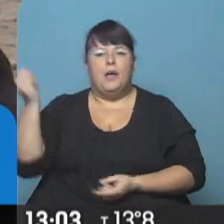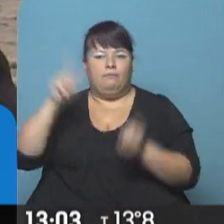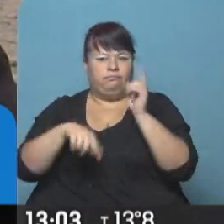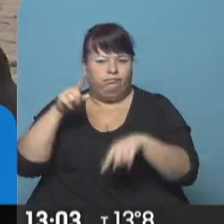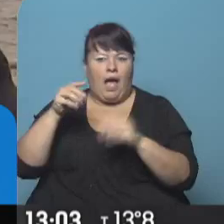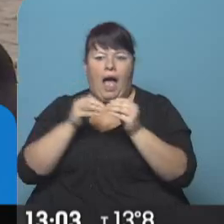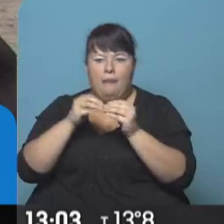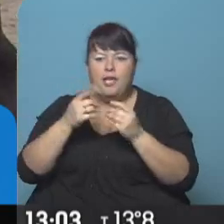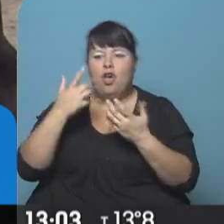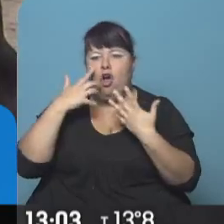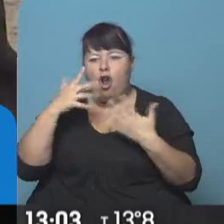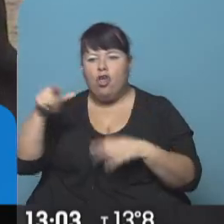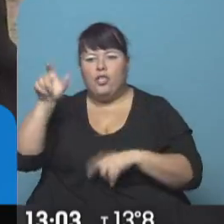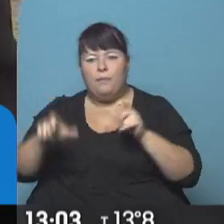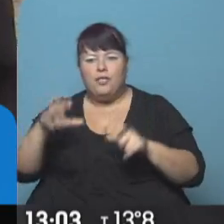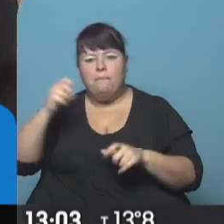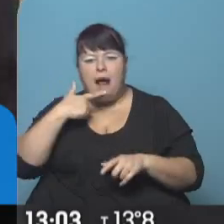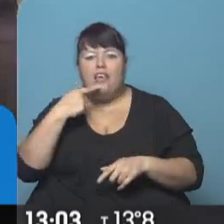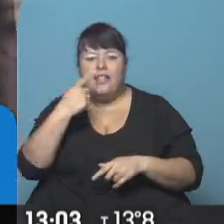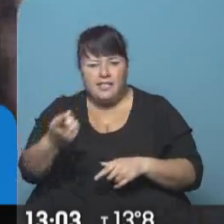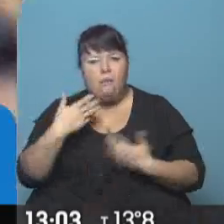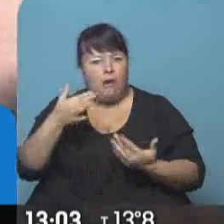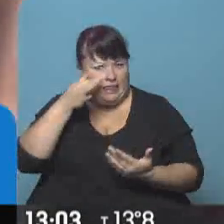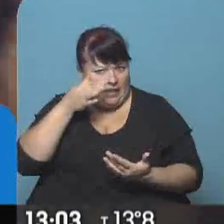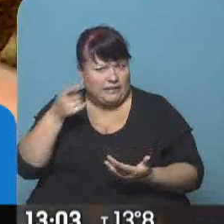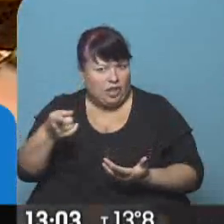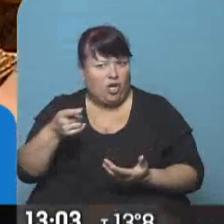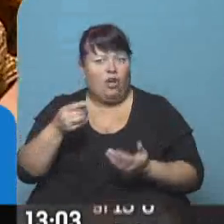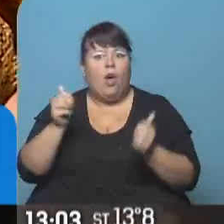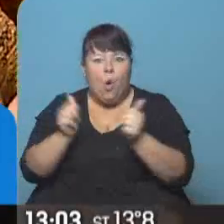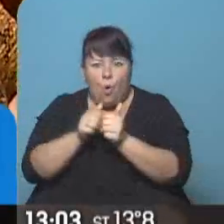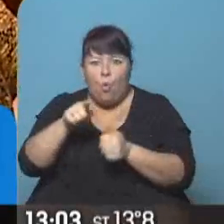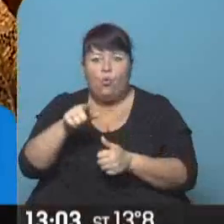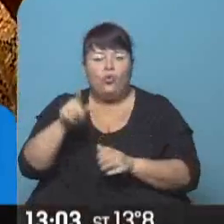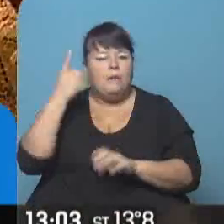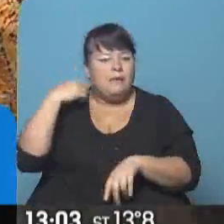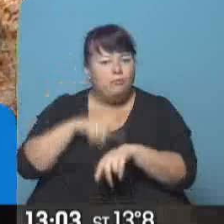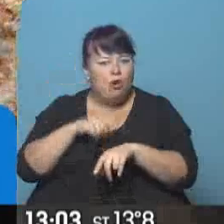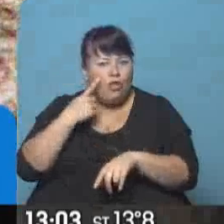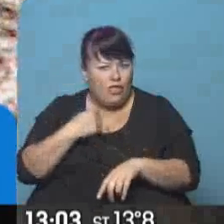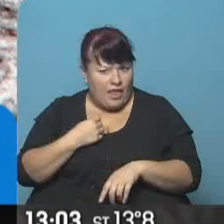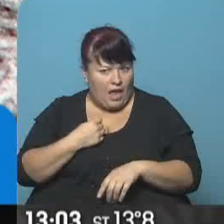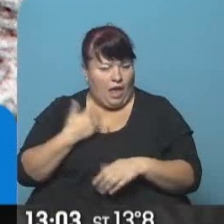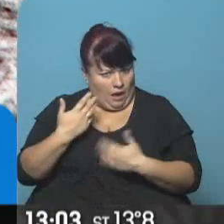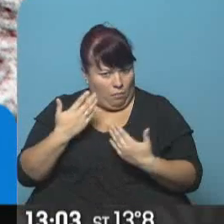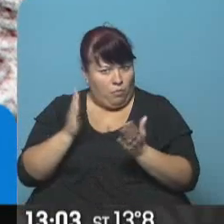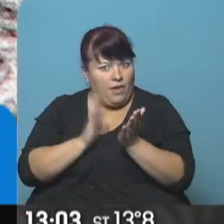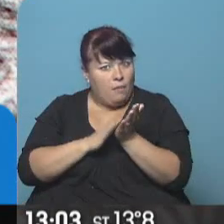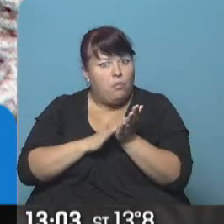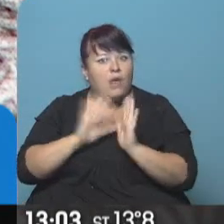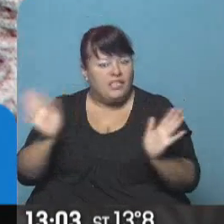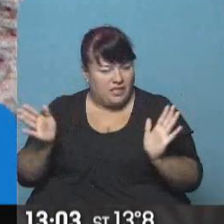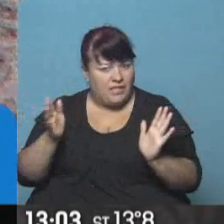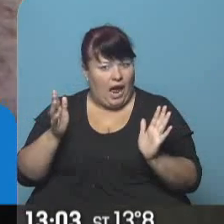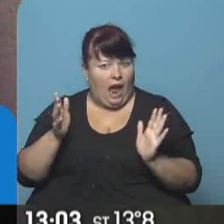amigos y conocidos de marca pasan a decir que pueden testimoniar que han estado con él que pueden pueden dar fe de que